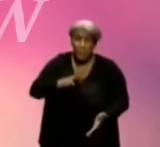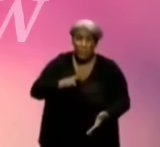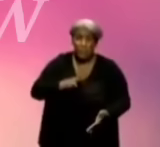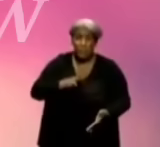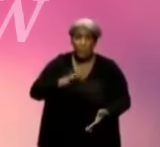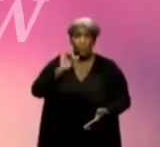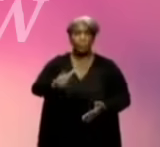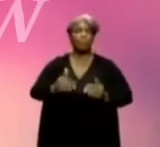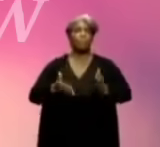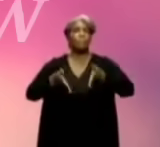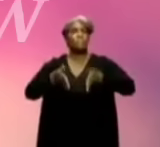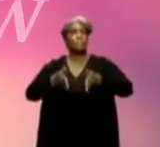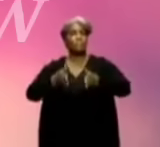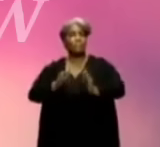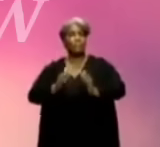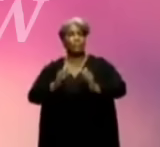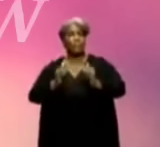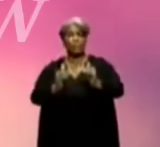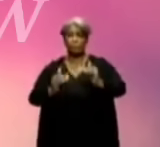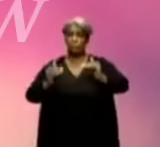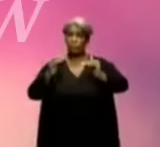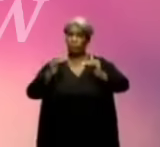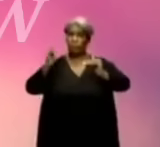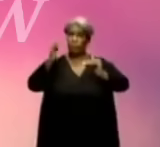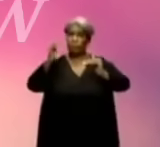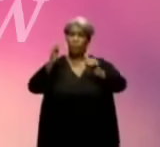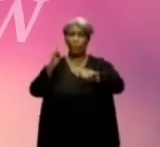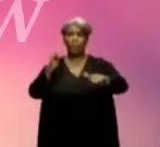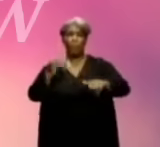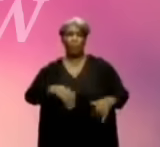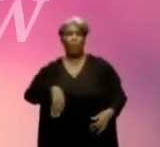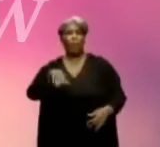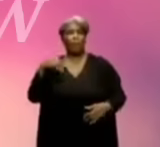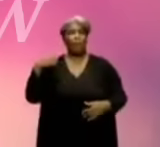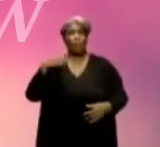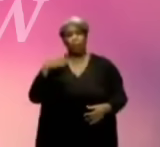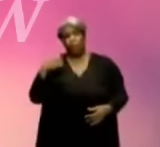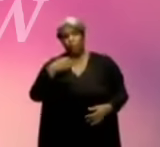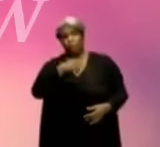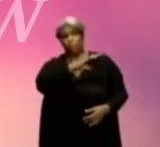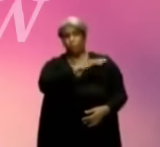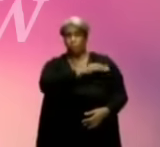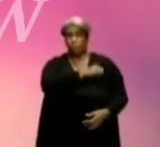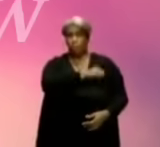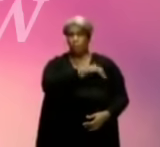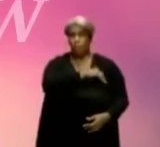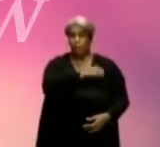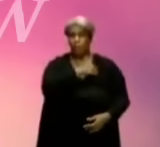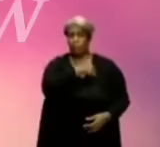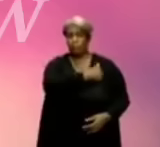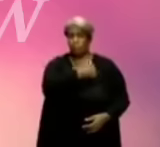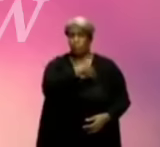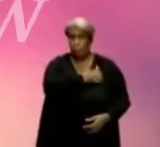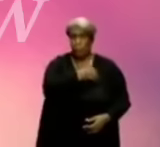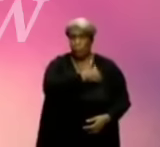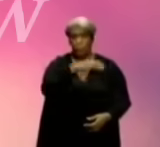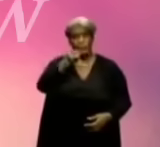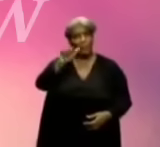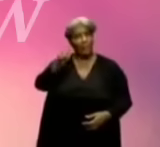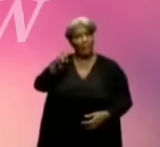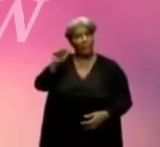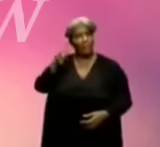los mismos niveles de eficiencia que tienen países como Canadá o como España. Canadá con con